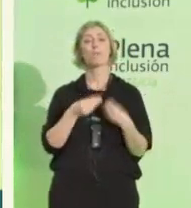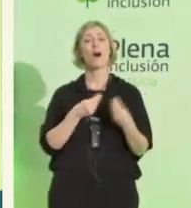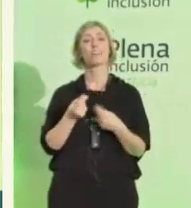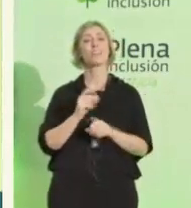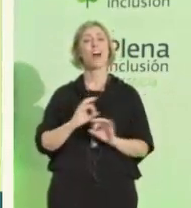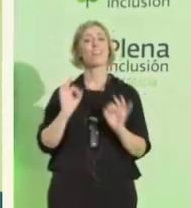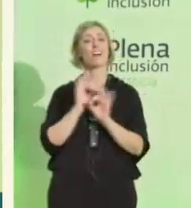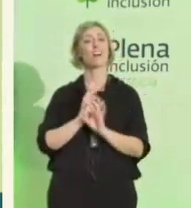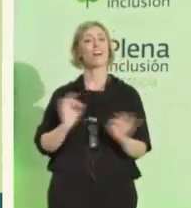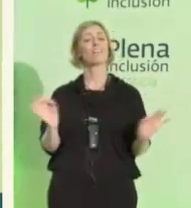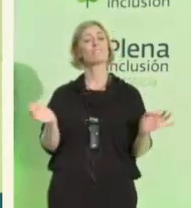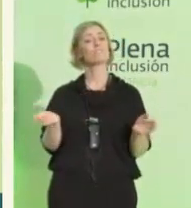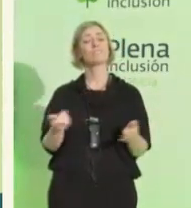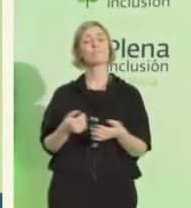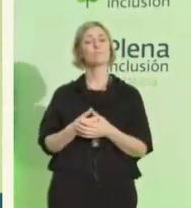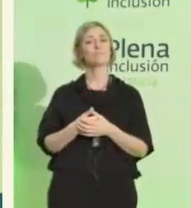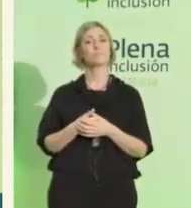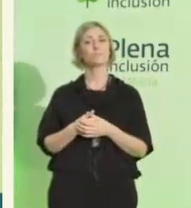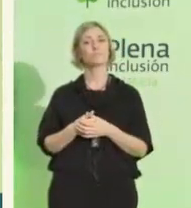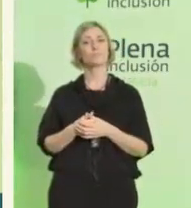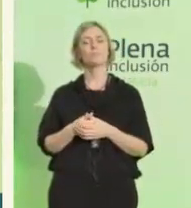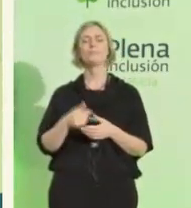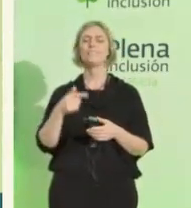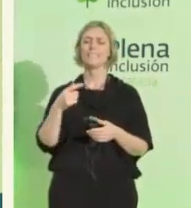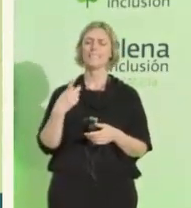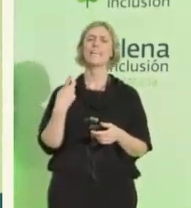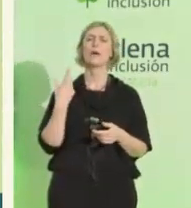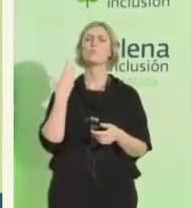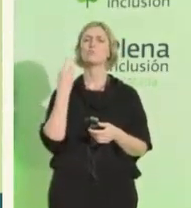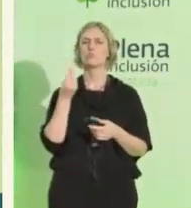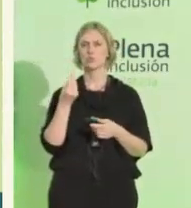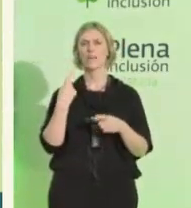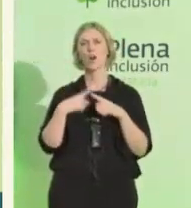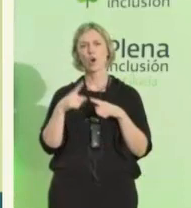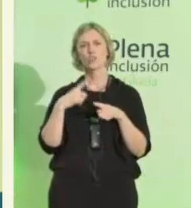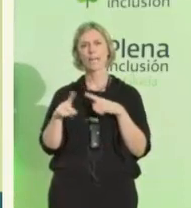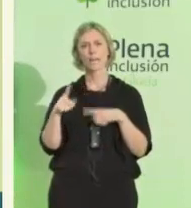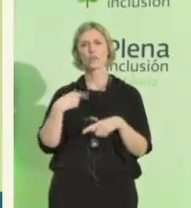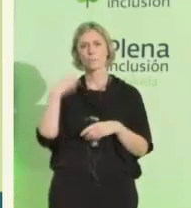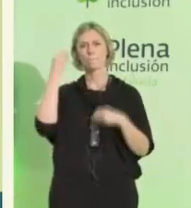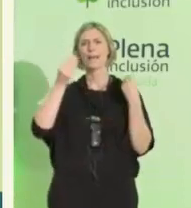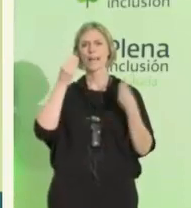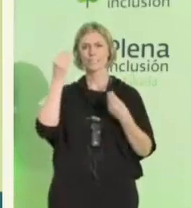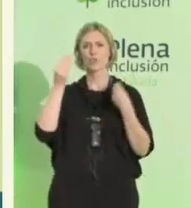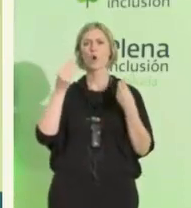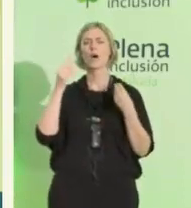cosas que yo considero muy importante primero